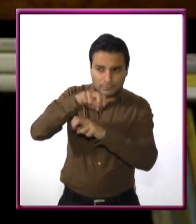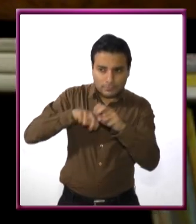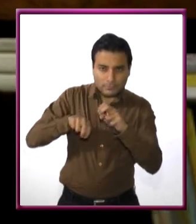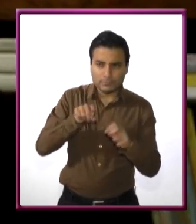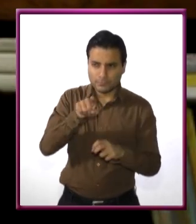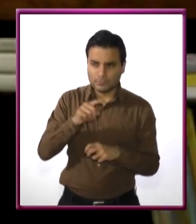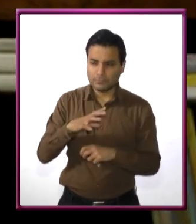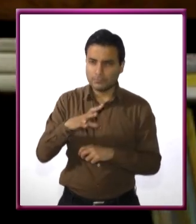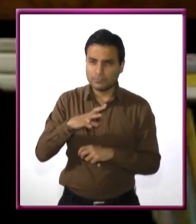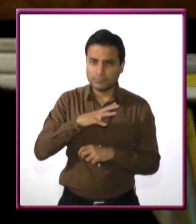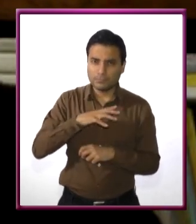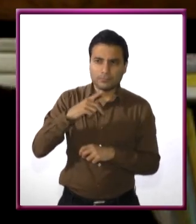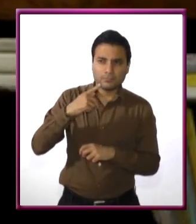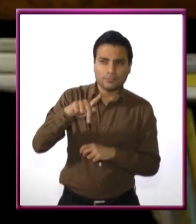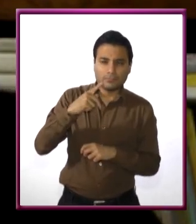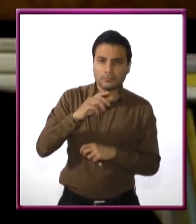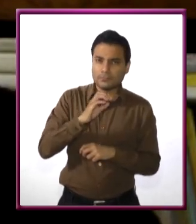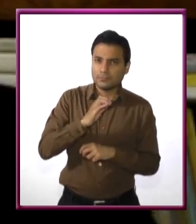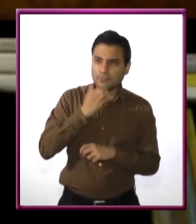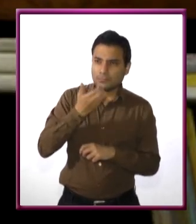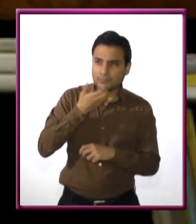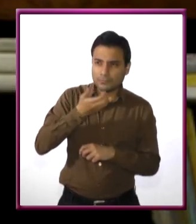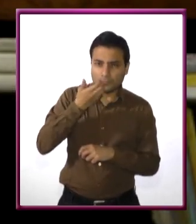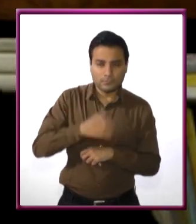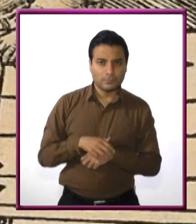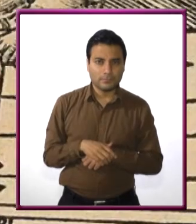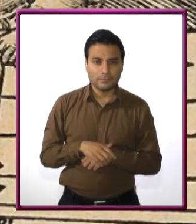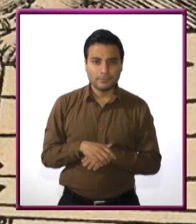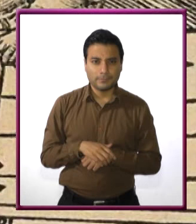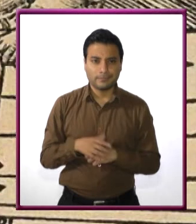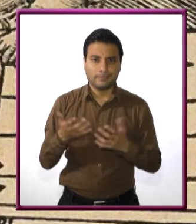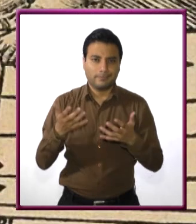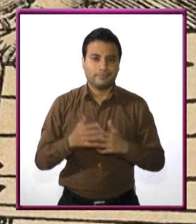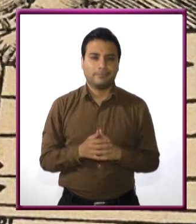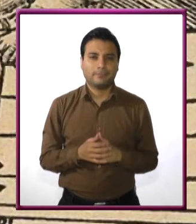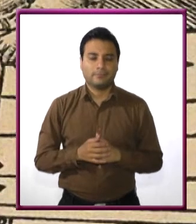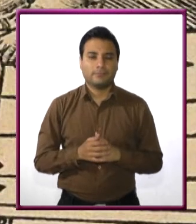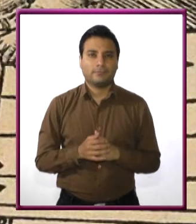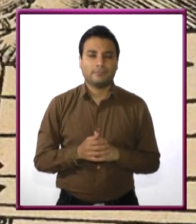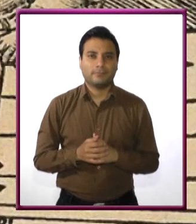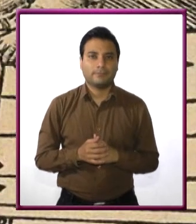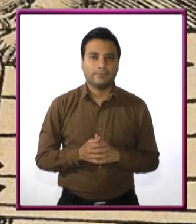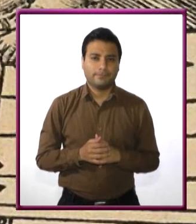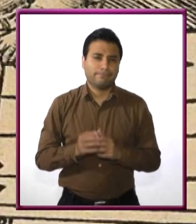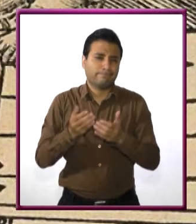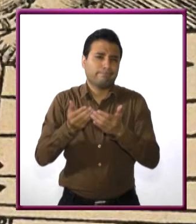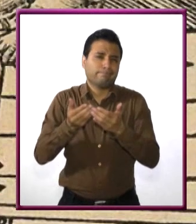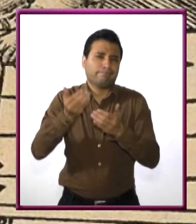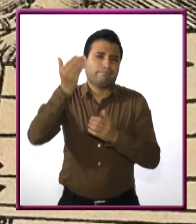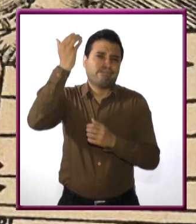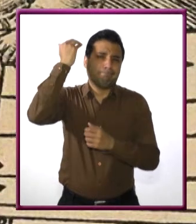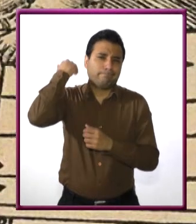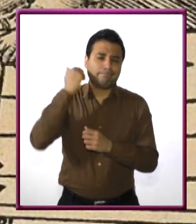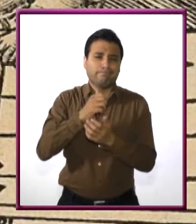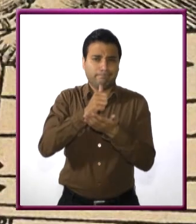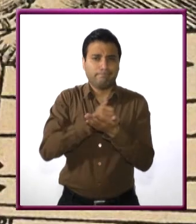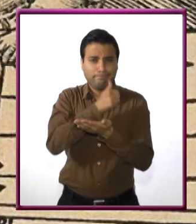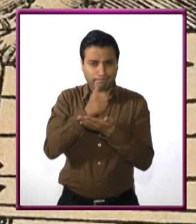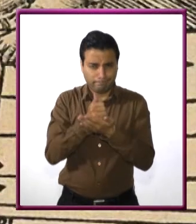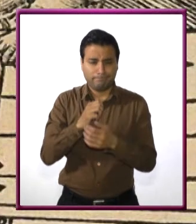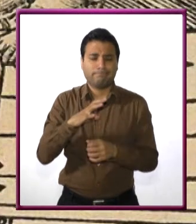no solo siguen patrones, sino que además los reconocen. Y podemos encontrar vestigios en